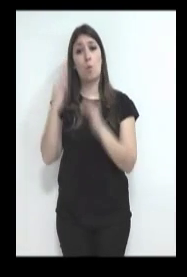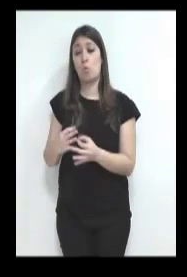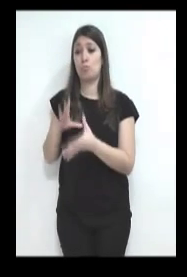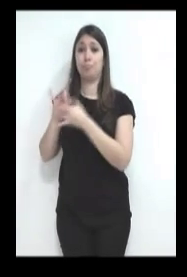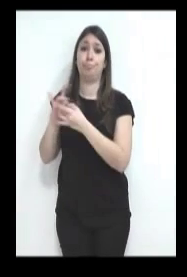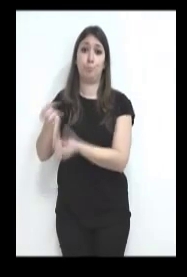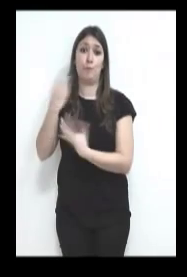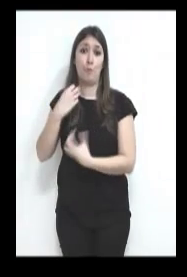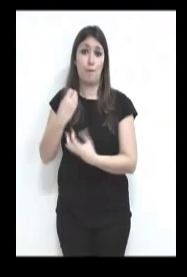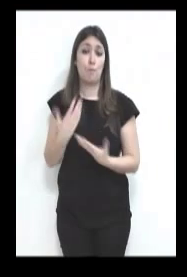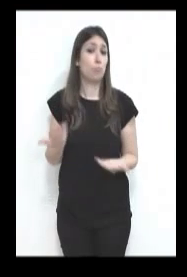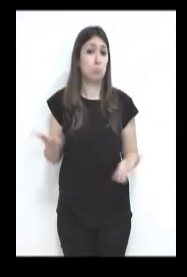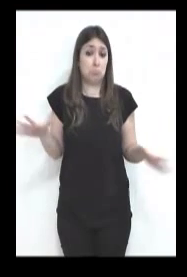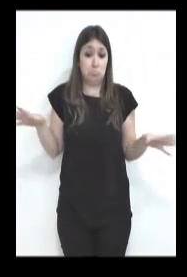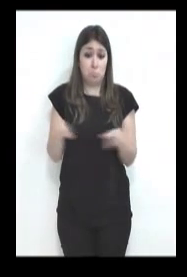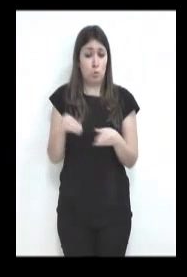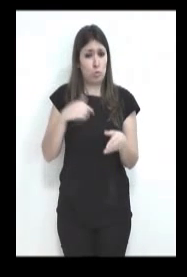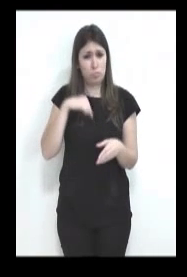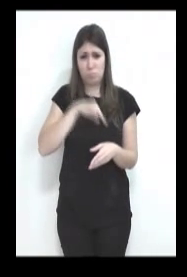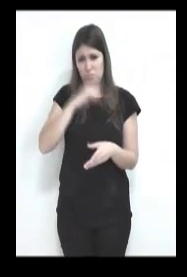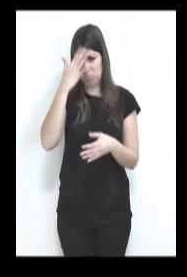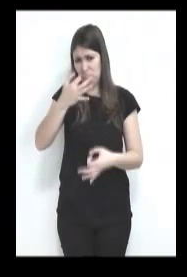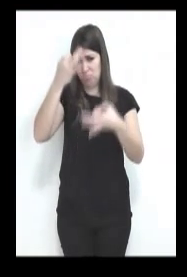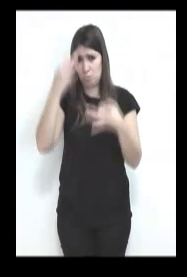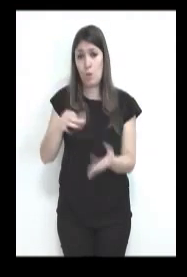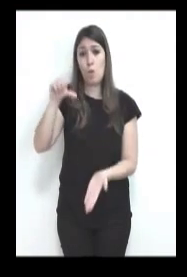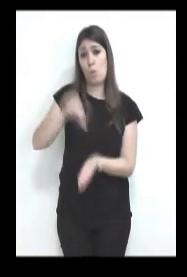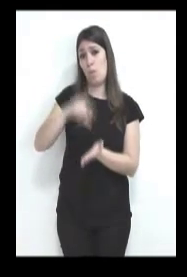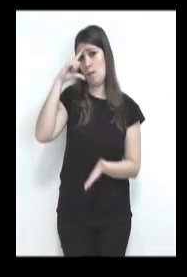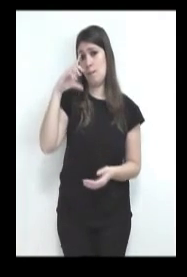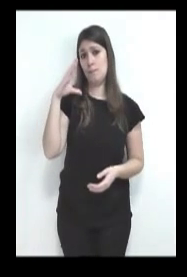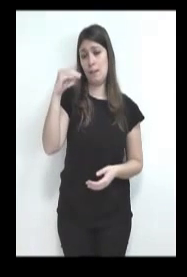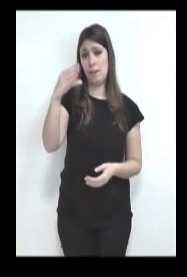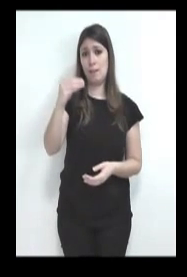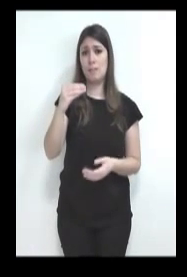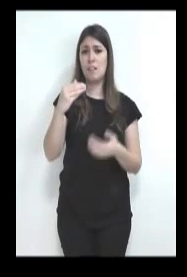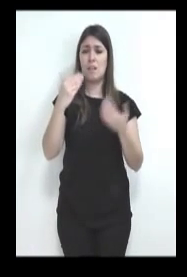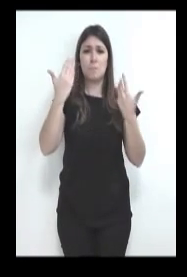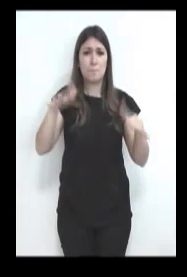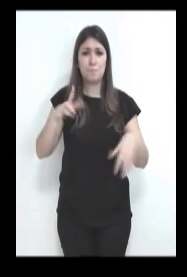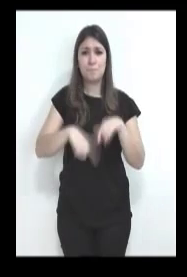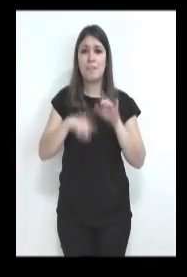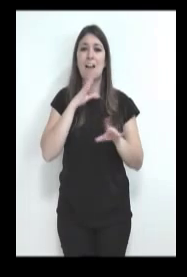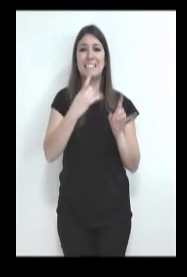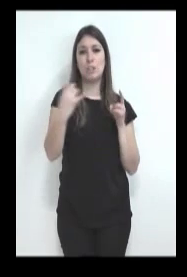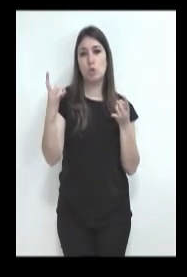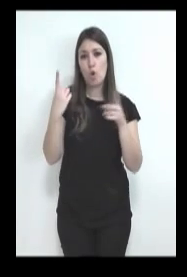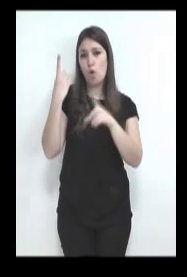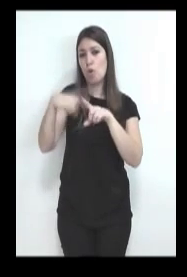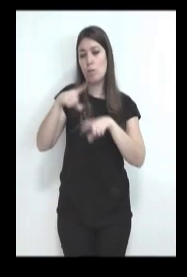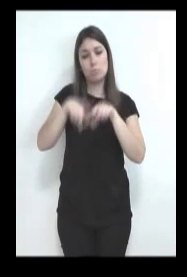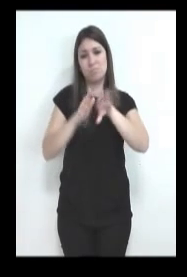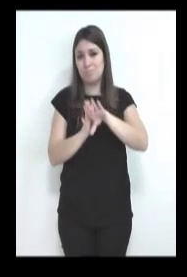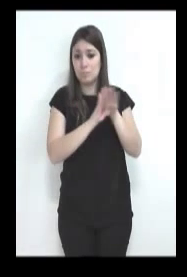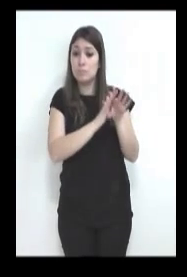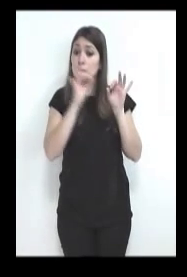de información. Por tanto, yo estoy convencido que la ciudad inteligente, Internet de las cosas, la sensorización, etcétera,